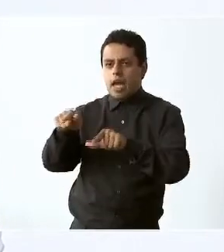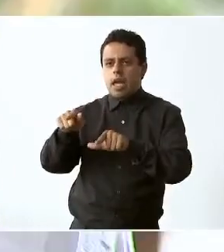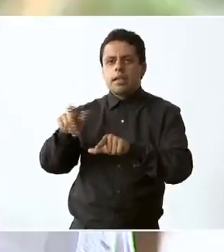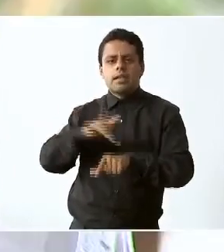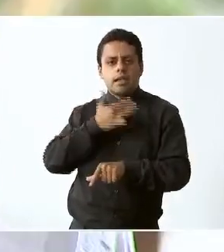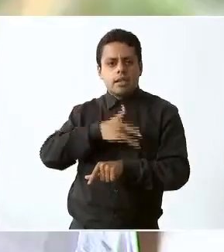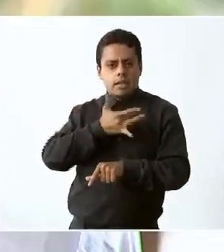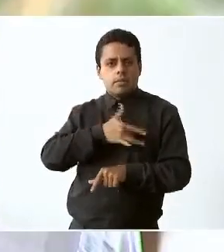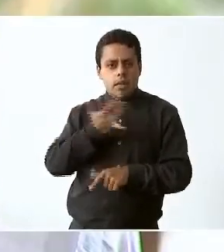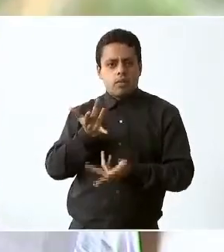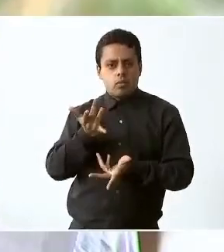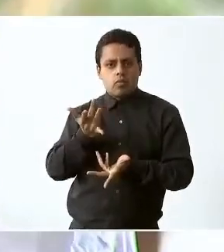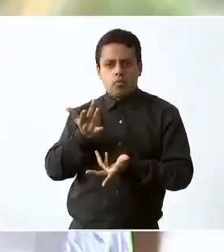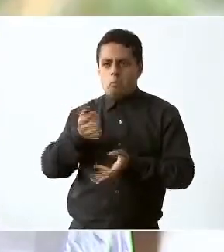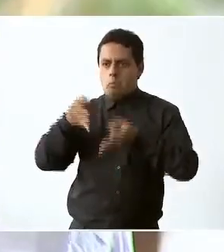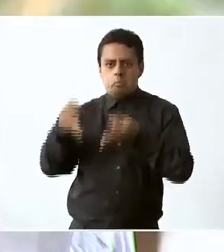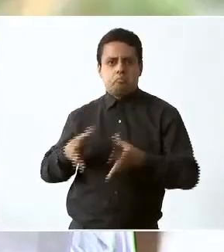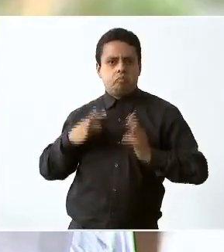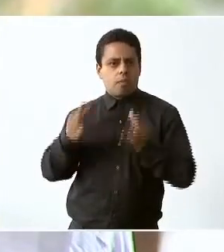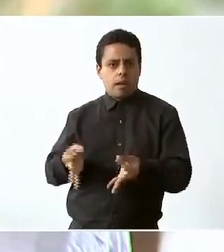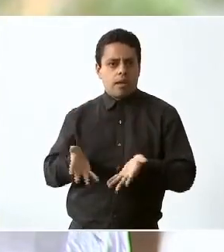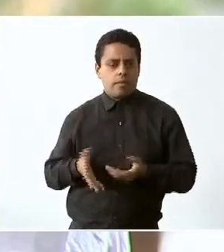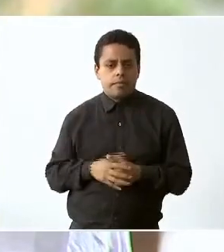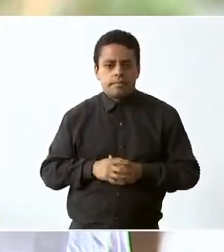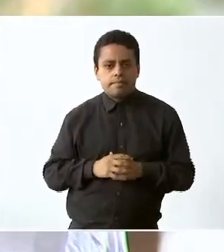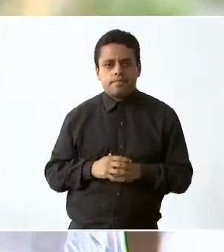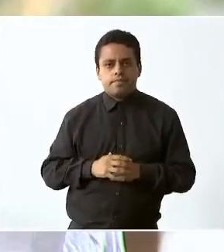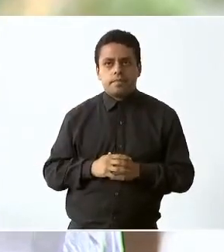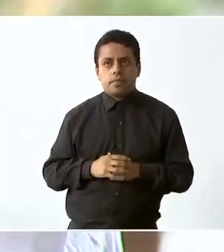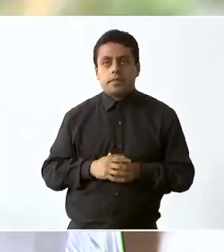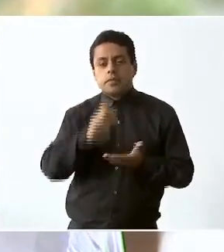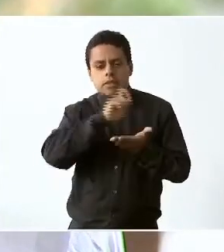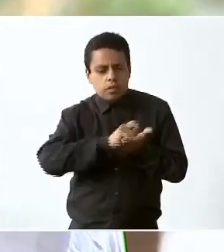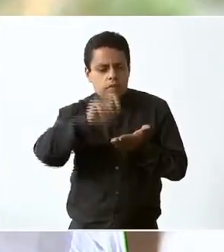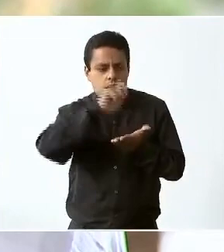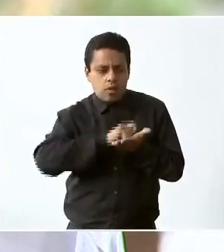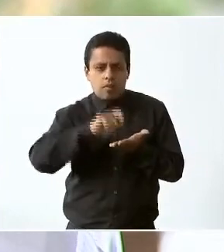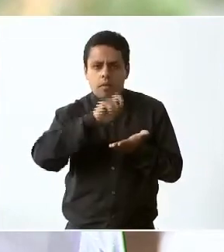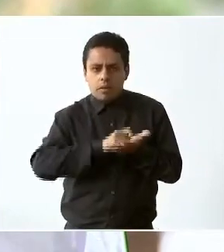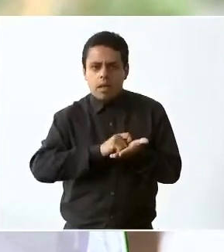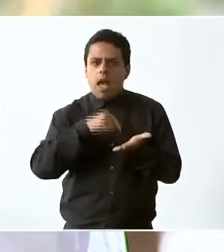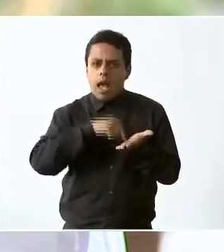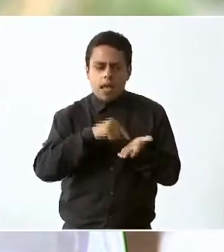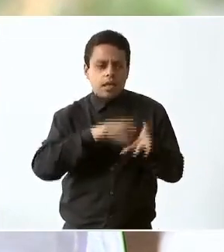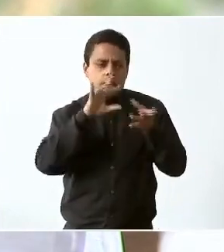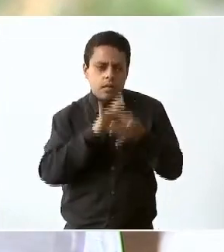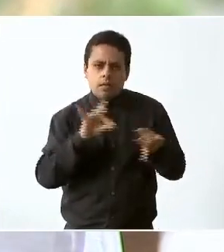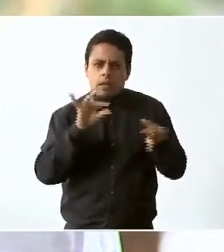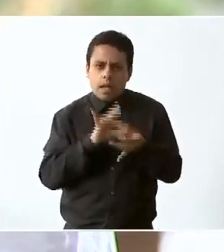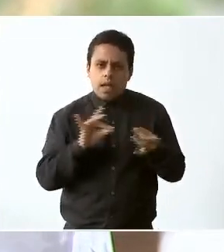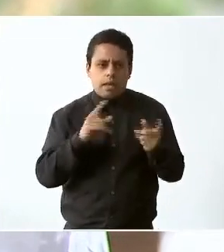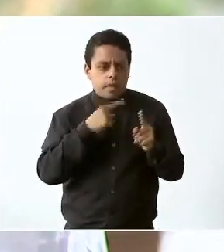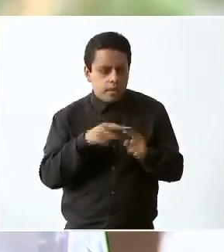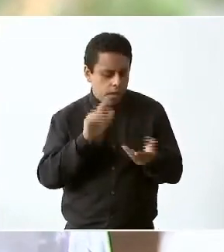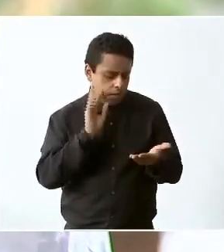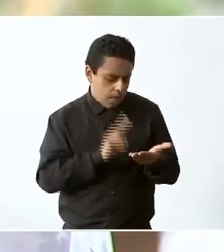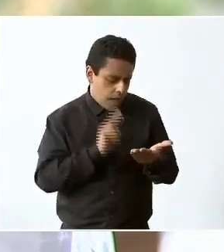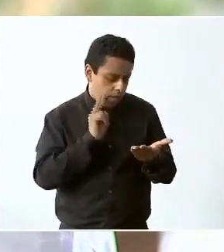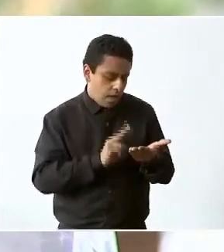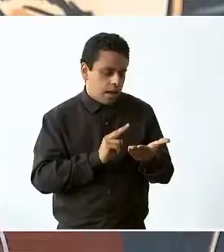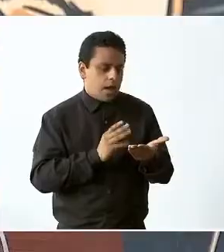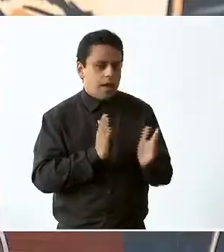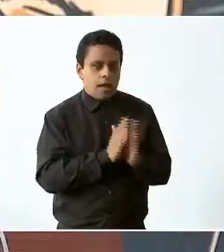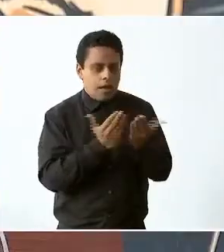coyuntura. Los poemas nos dicen algo distinto cada vez que abrimos uno de sus